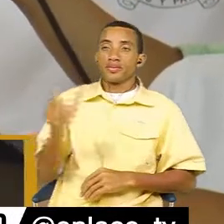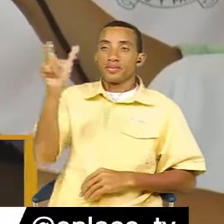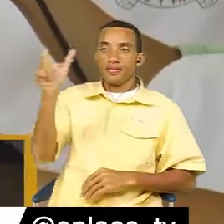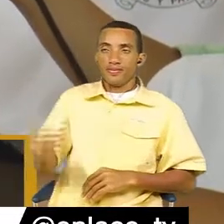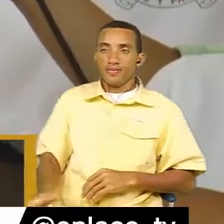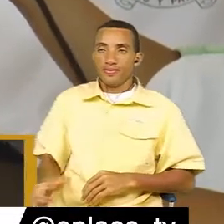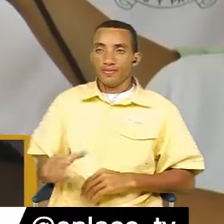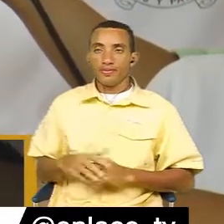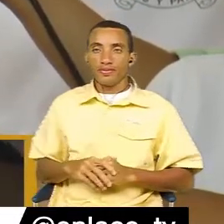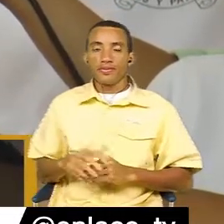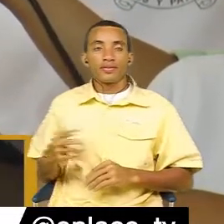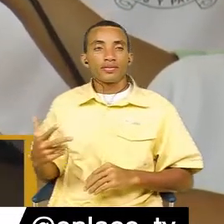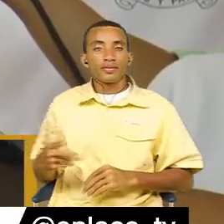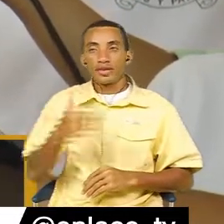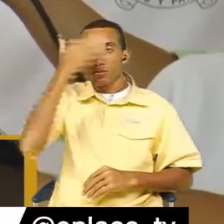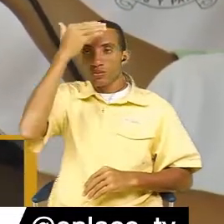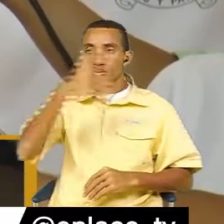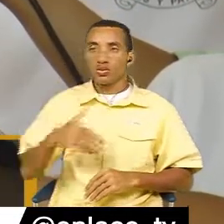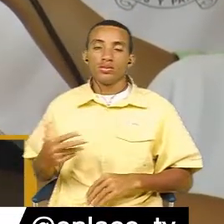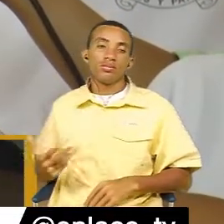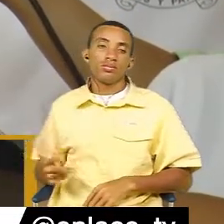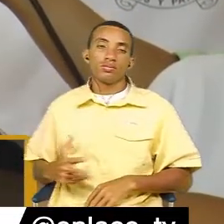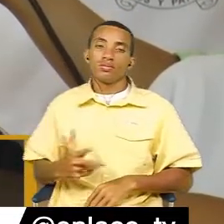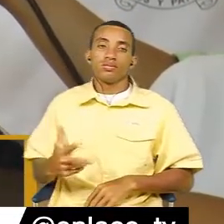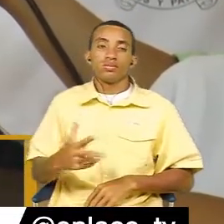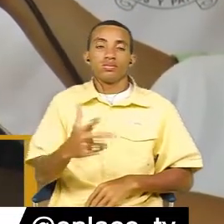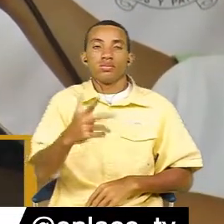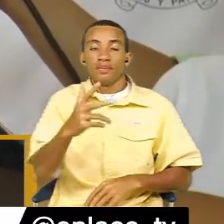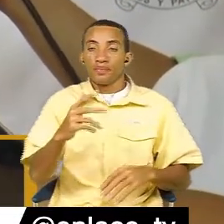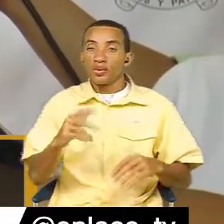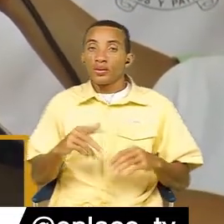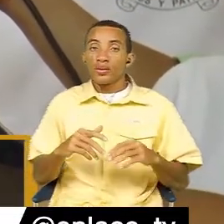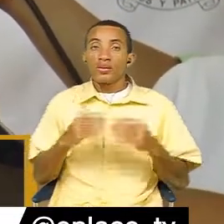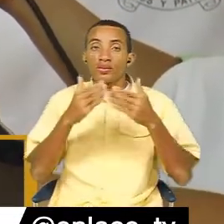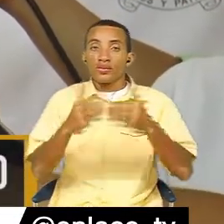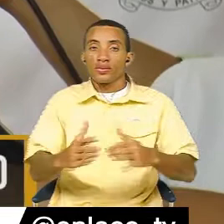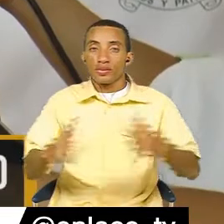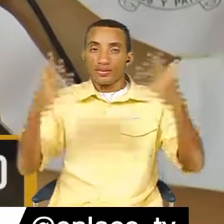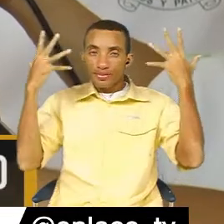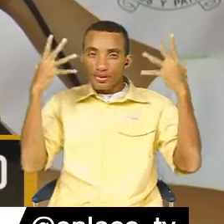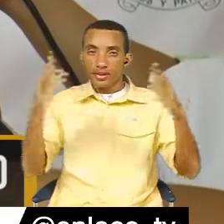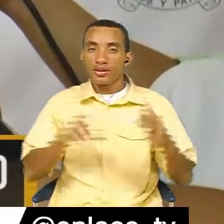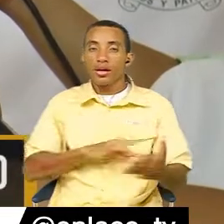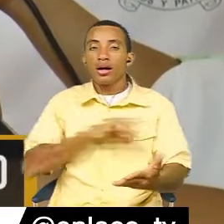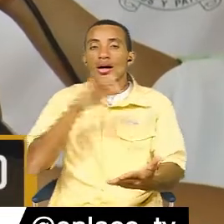un bus de transporte intermunicipal del sector de Puerto Wilches hacia Barranca Bermeja.